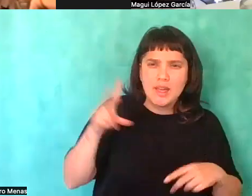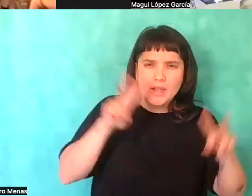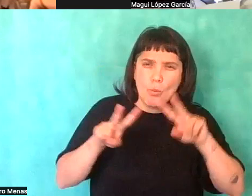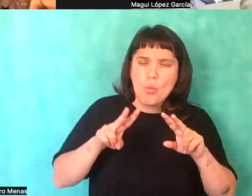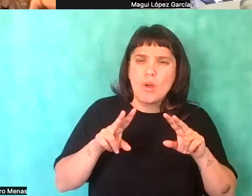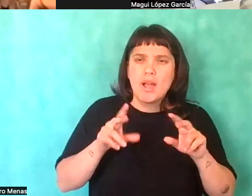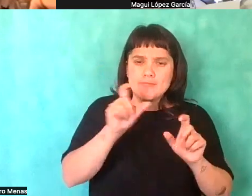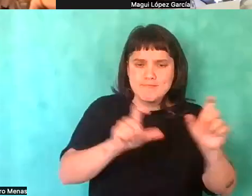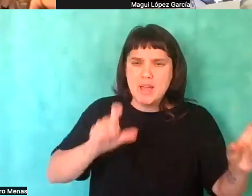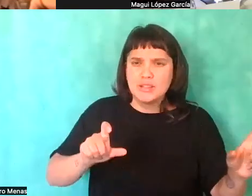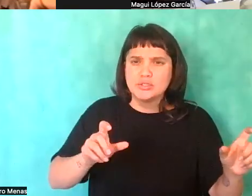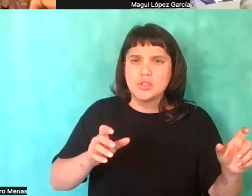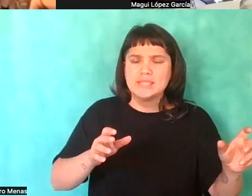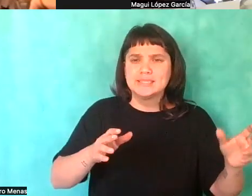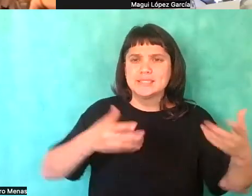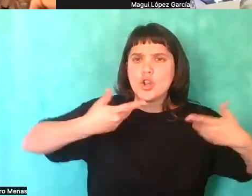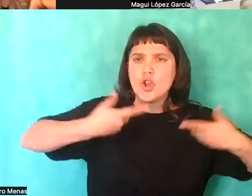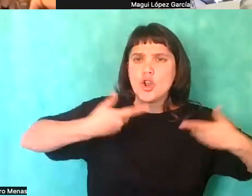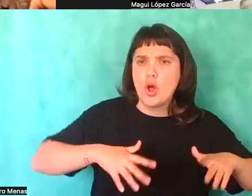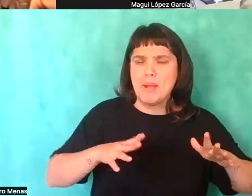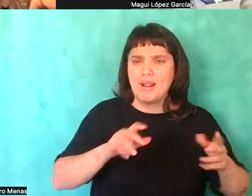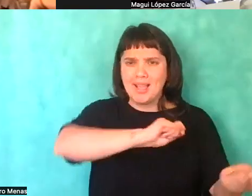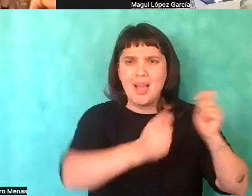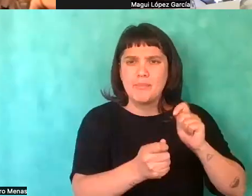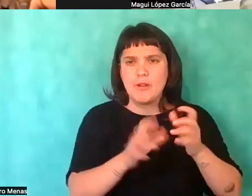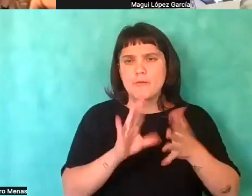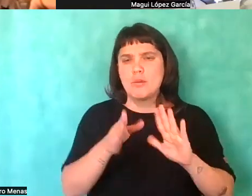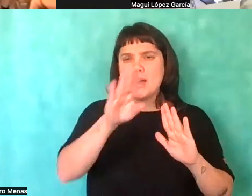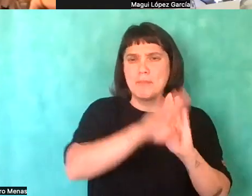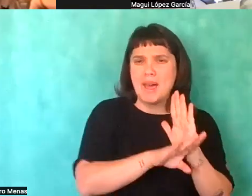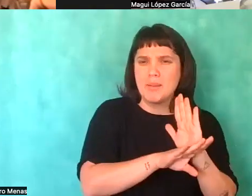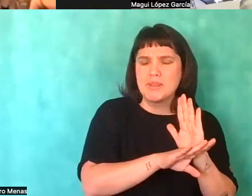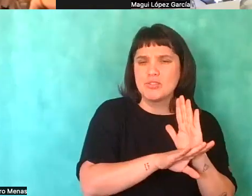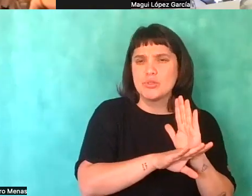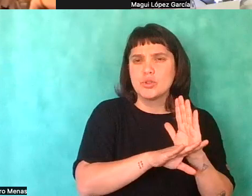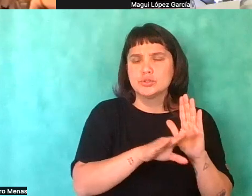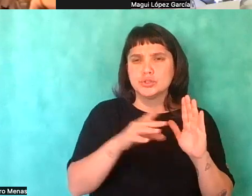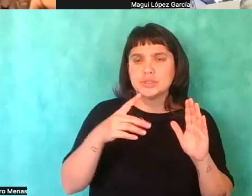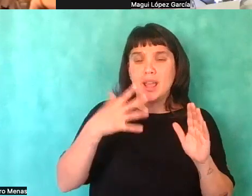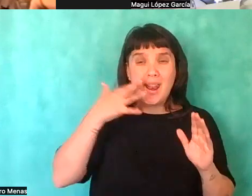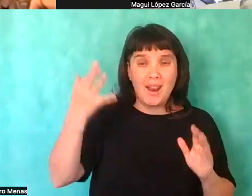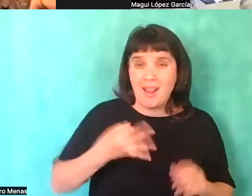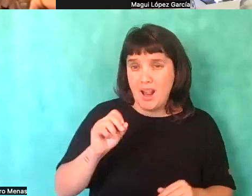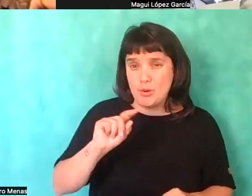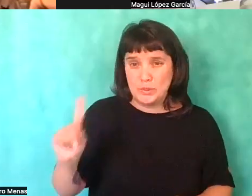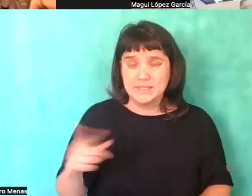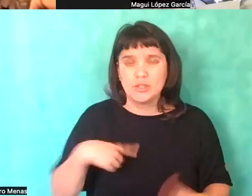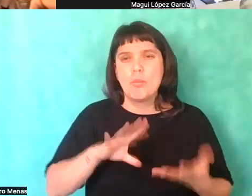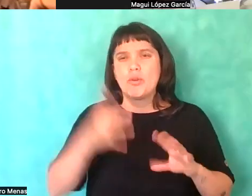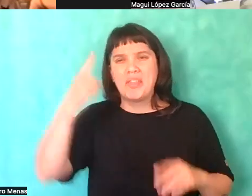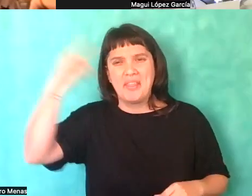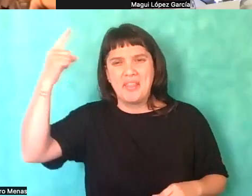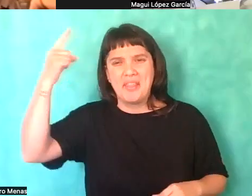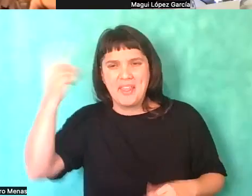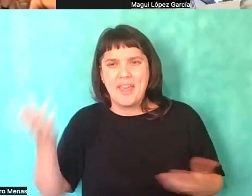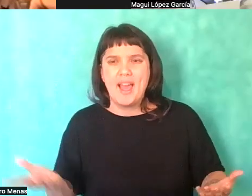intentando asimilar con parámetros absolutamente irreales, idealistas, digamos, de lo que son las personas, digo,